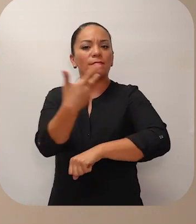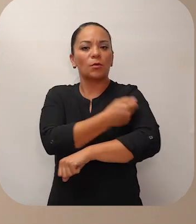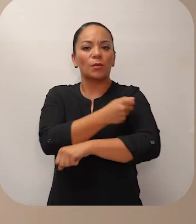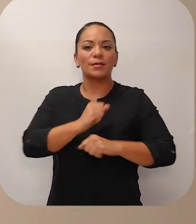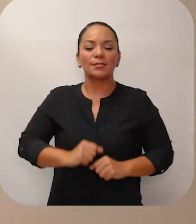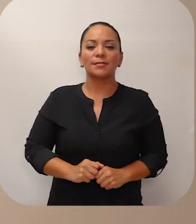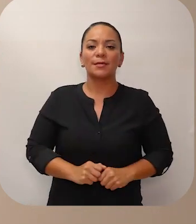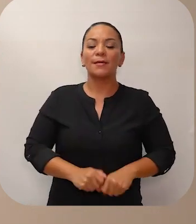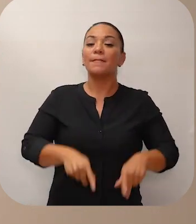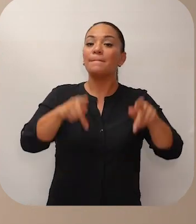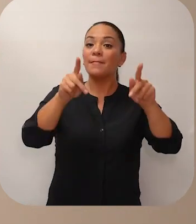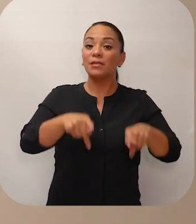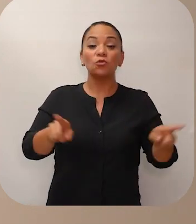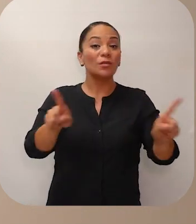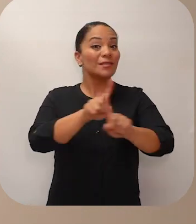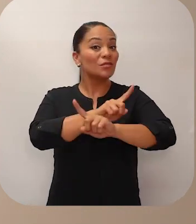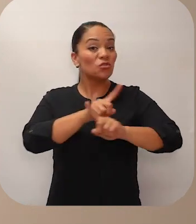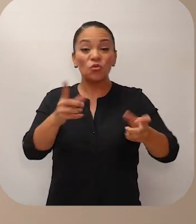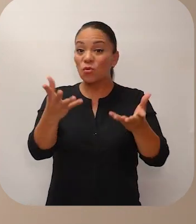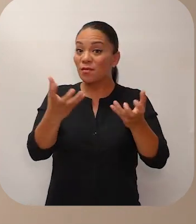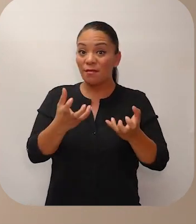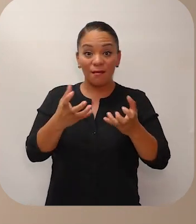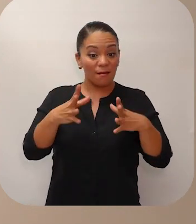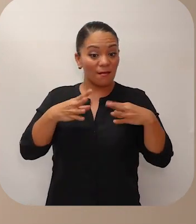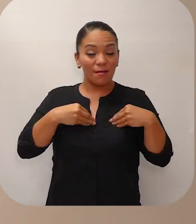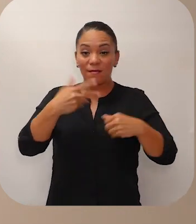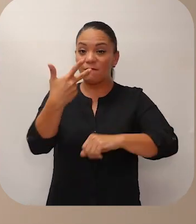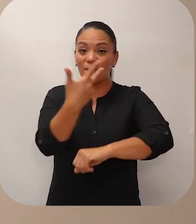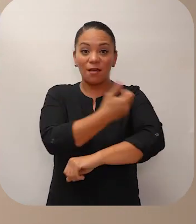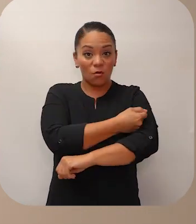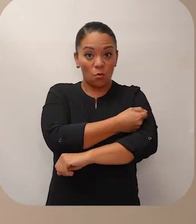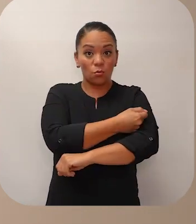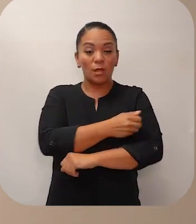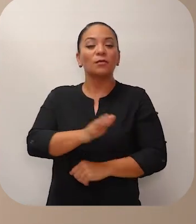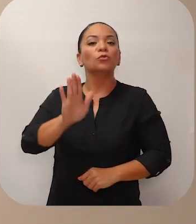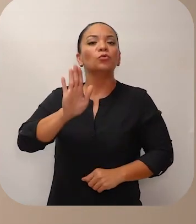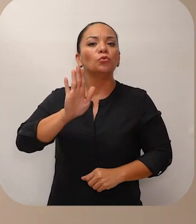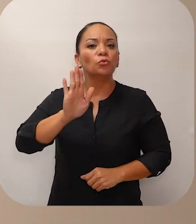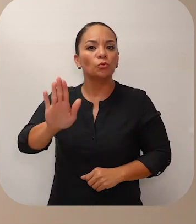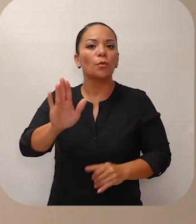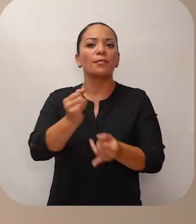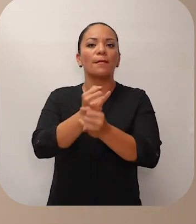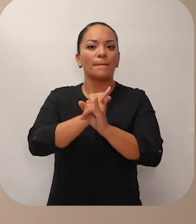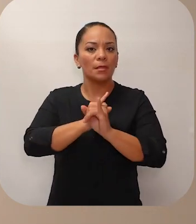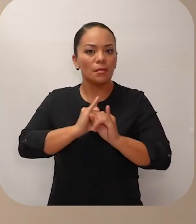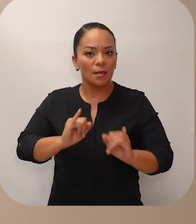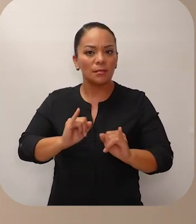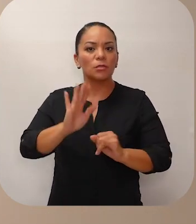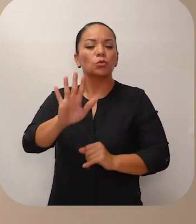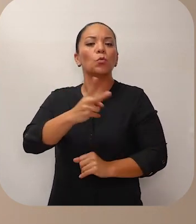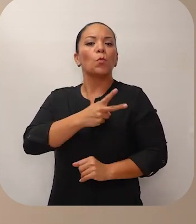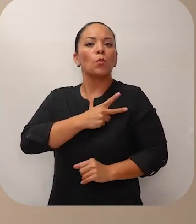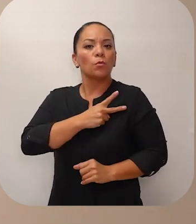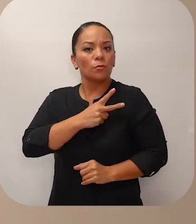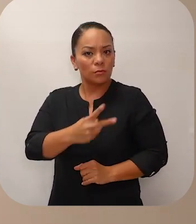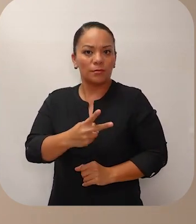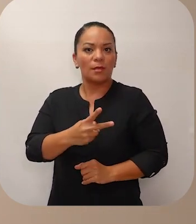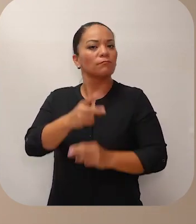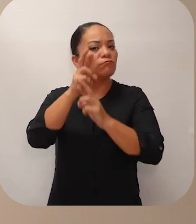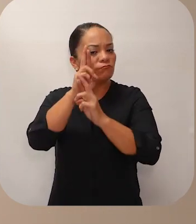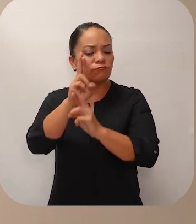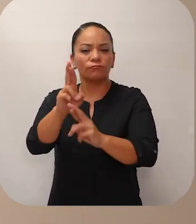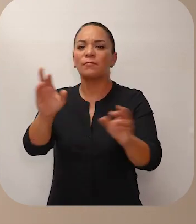vacuna pero que las personas que no quieran vacunarse en el ejercicio de la independencia de su voluntad